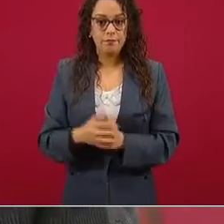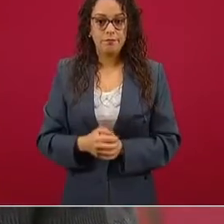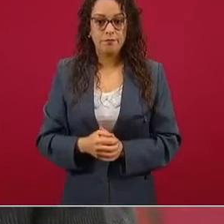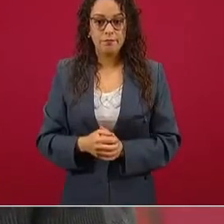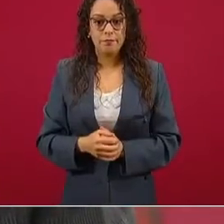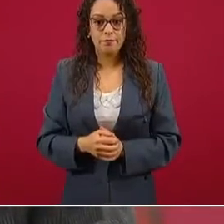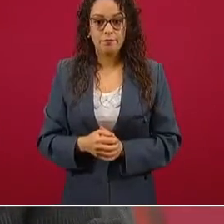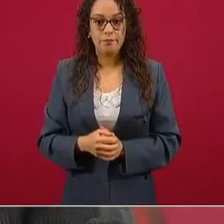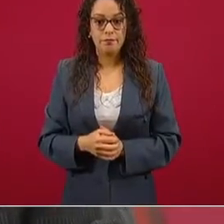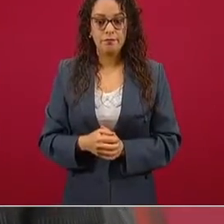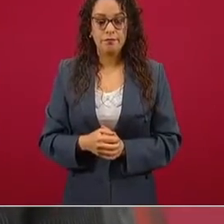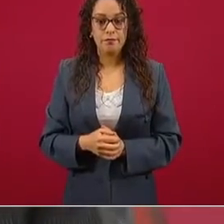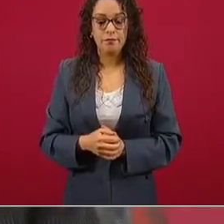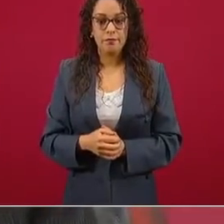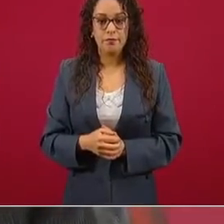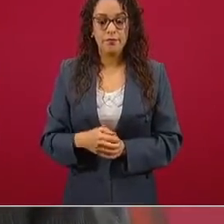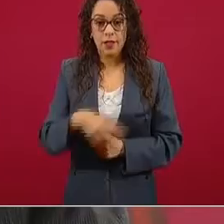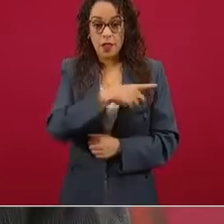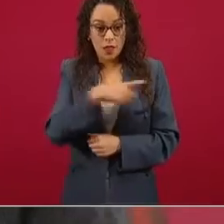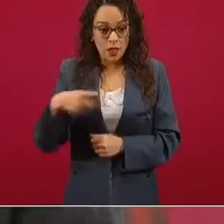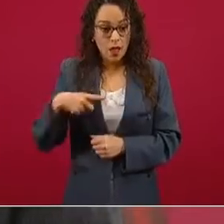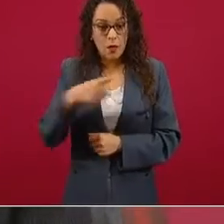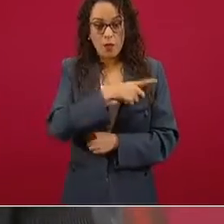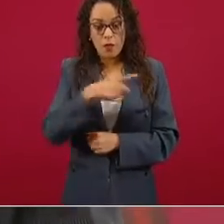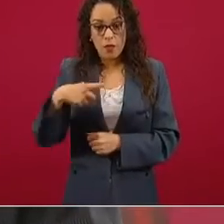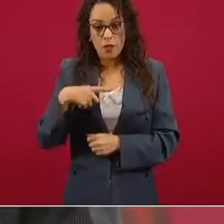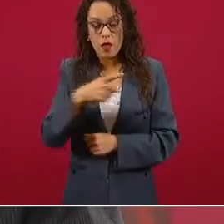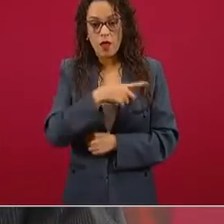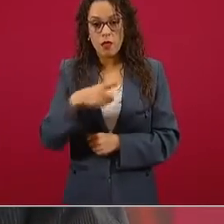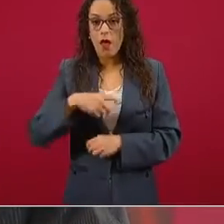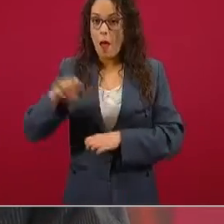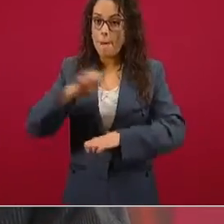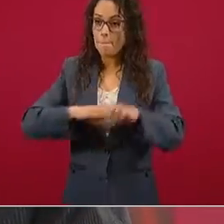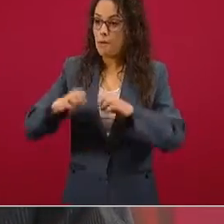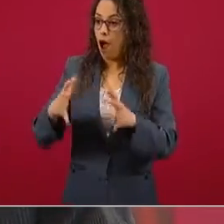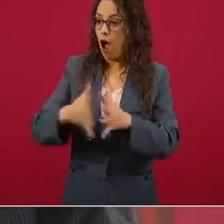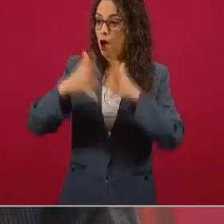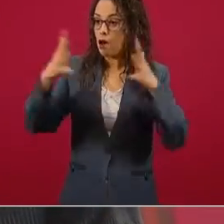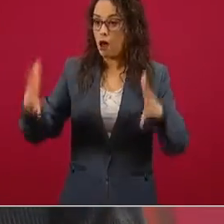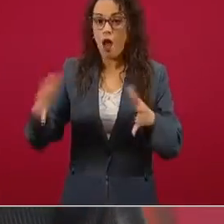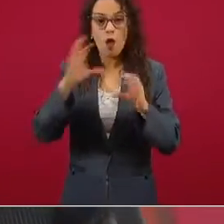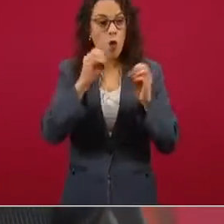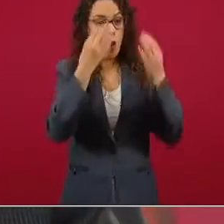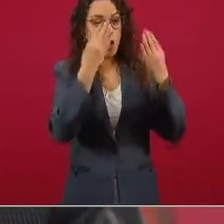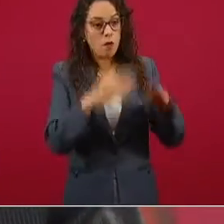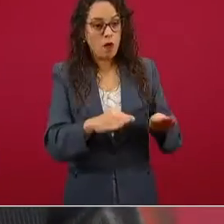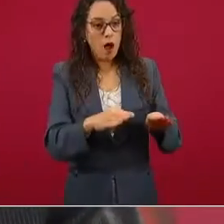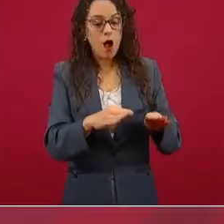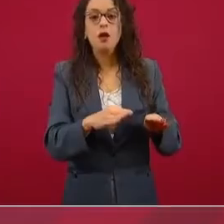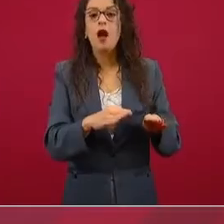privadas de banqueros, de grandes empresas, en deuda pública.